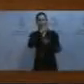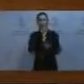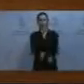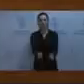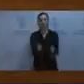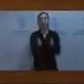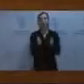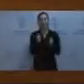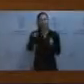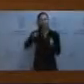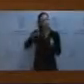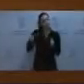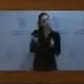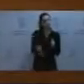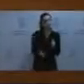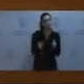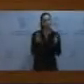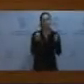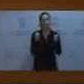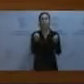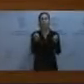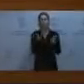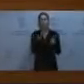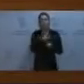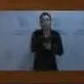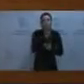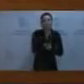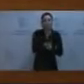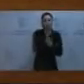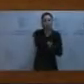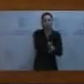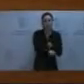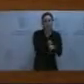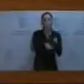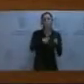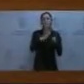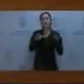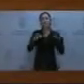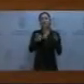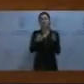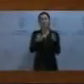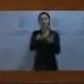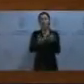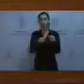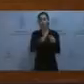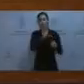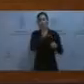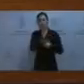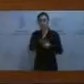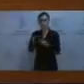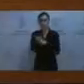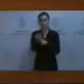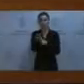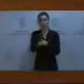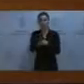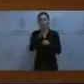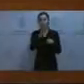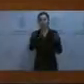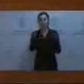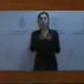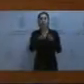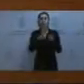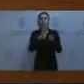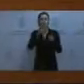consiguientes efectos perniciosos sobre ellos y también sobre sus familias. Voy a ser breve en mi intervención porque el asunto es claro y